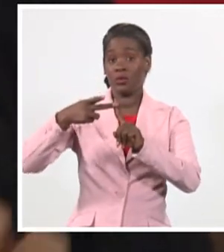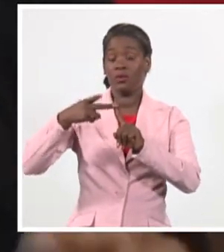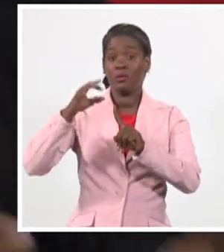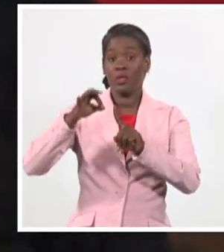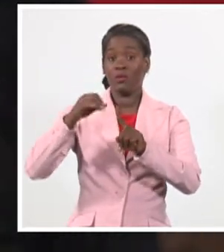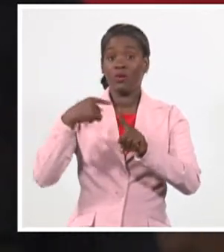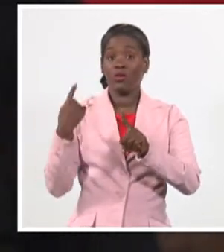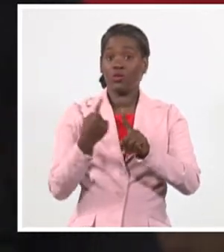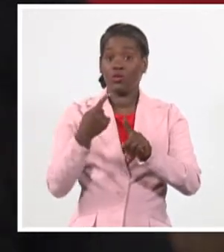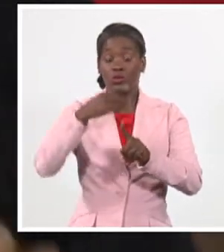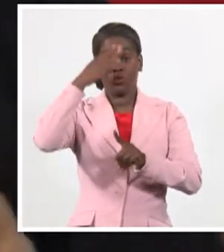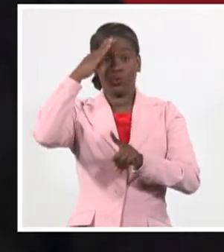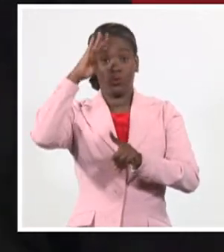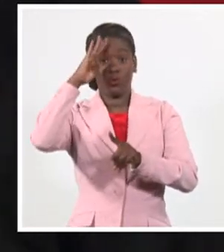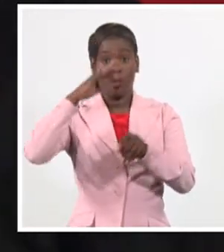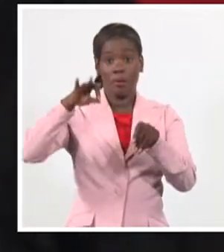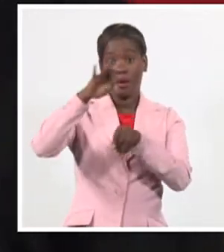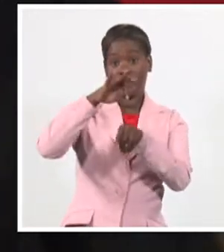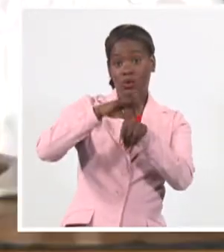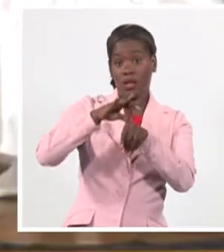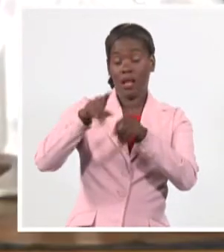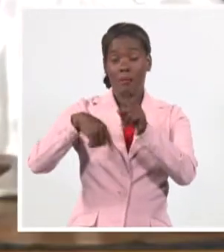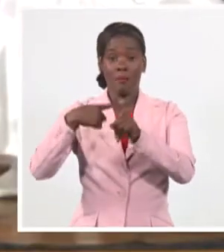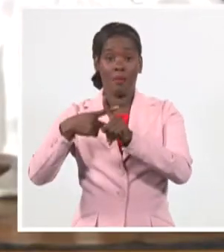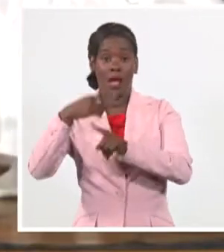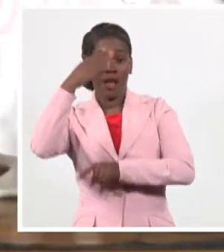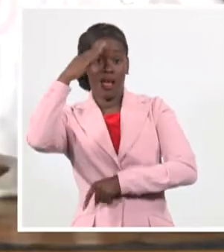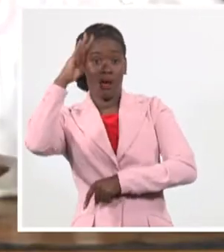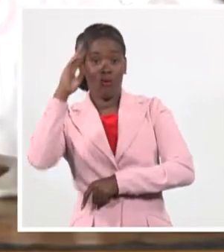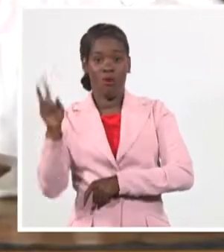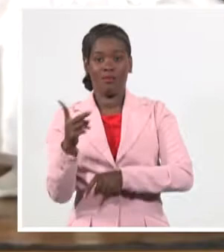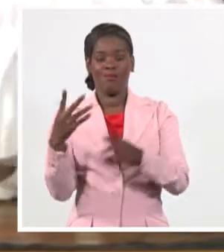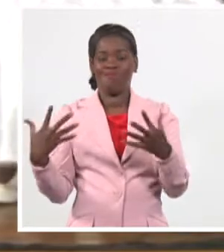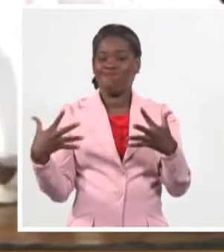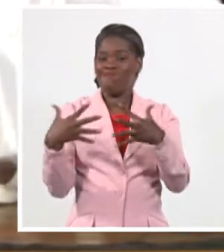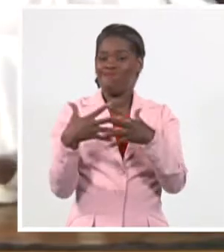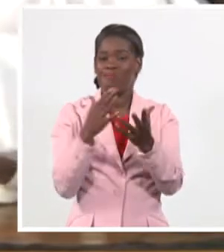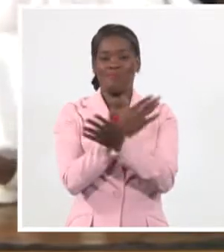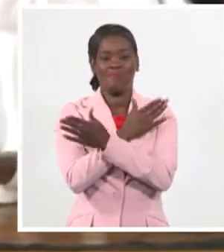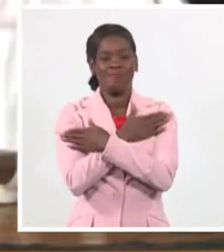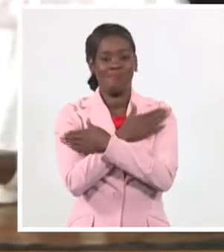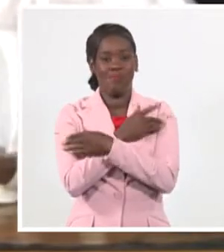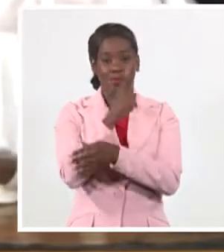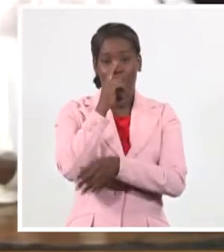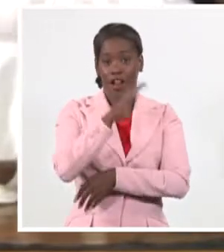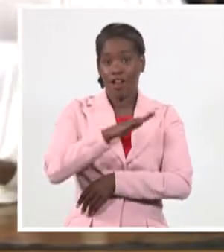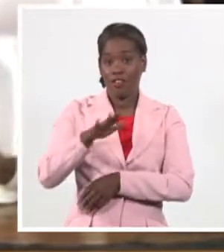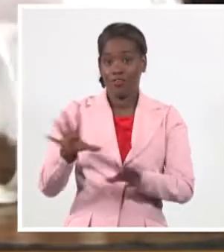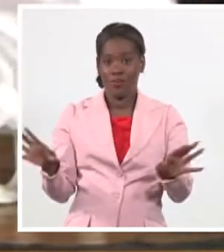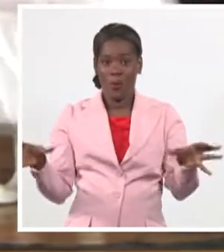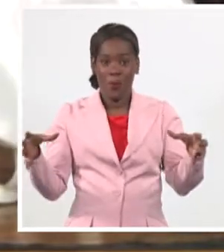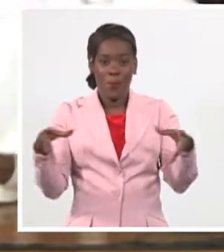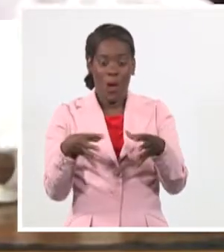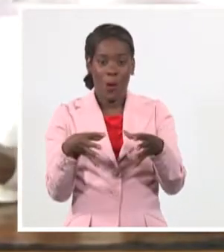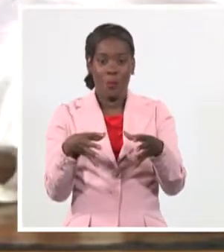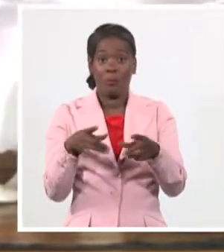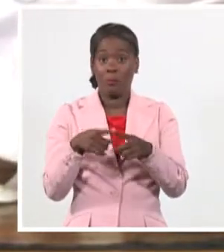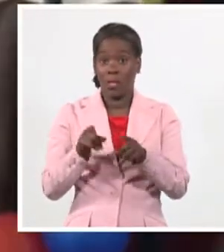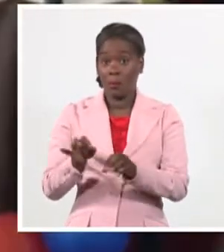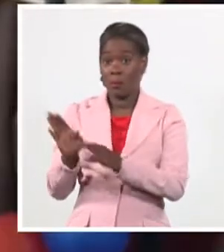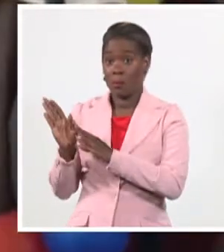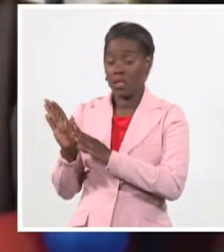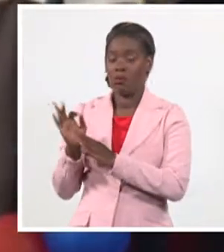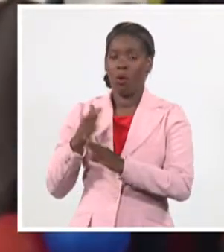Cuba, Colmenita Bolivariana de Venezuela con la Colmenita de Cuba. Los anfitriones de la cita fueron los integrantes de la Colmenita Bolivariana Tierra